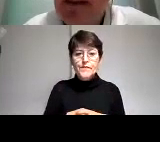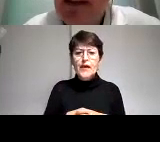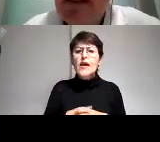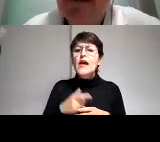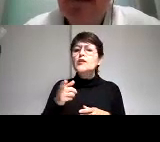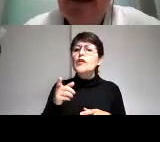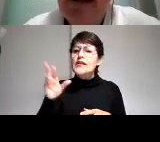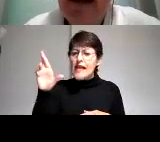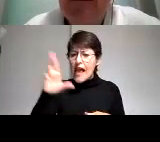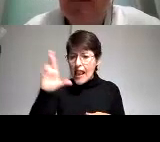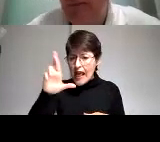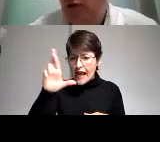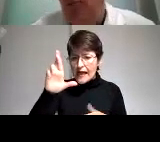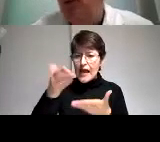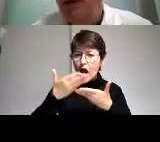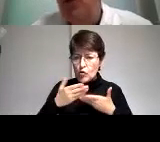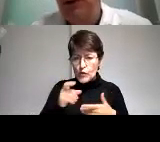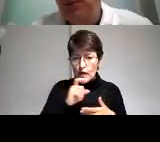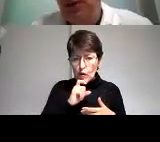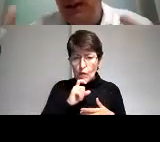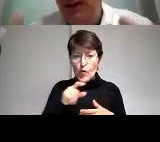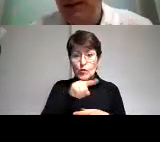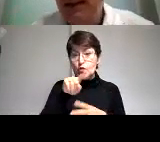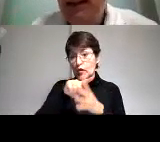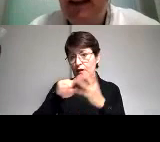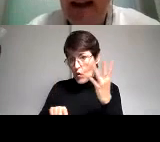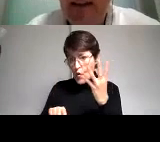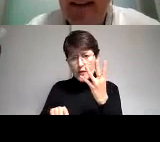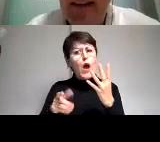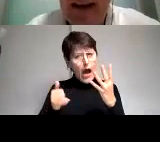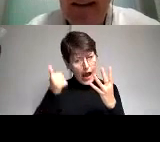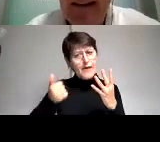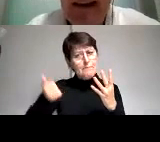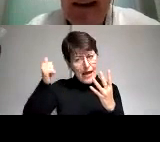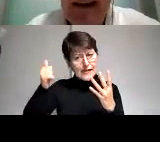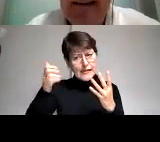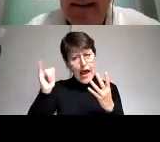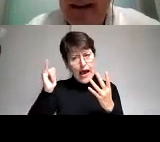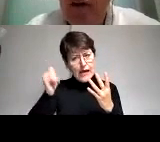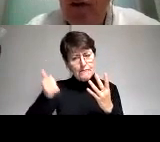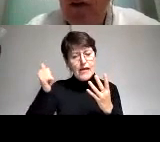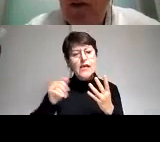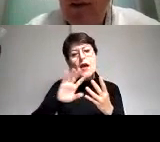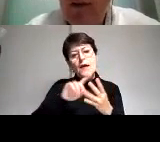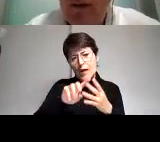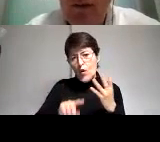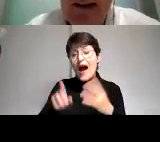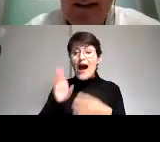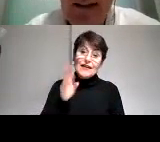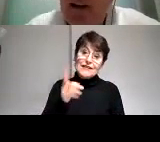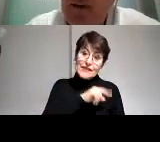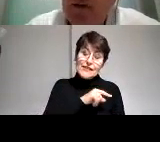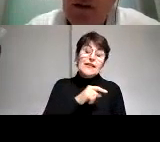Productos vitaminizantes del R, yo he puesto aquí 4, pero evidentemente hay bastantes más. 3 de ellos los hemos visto en